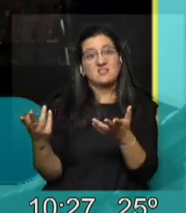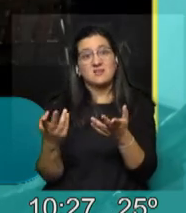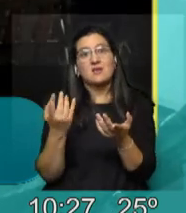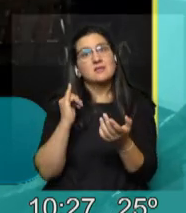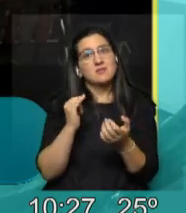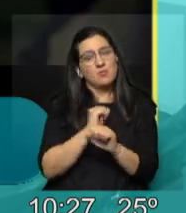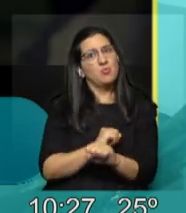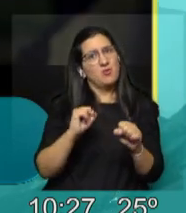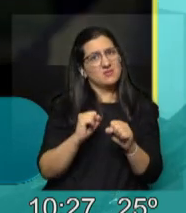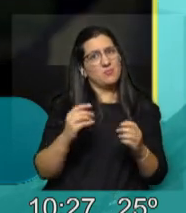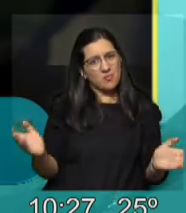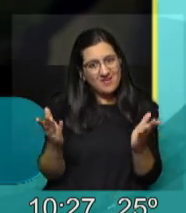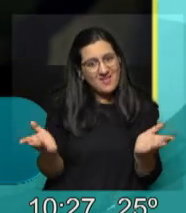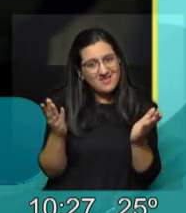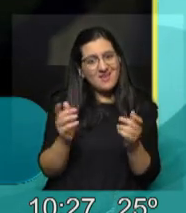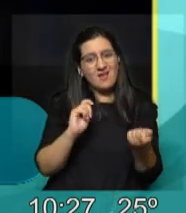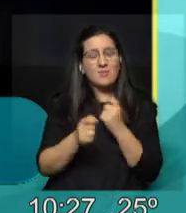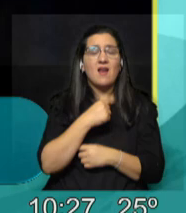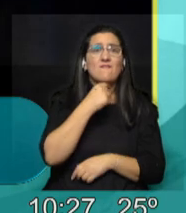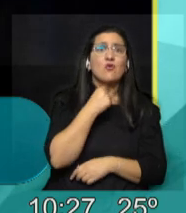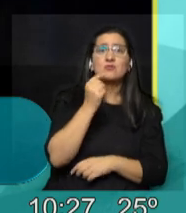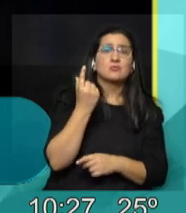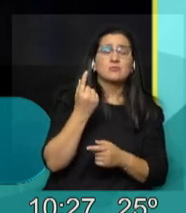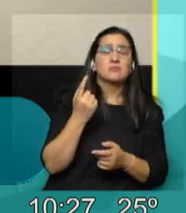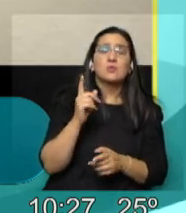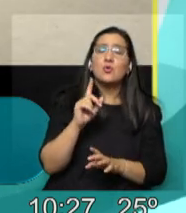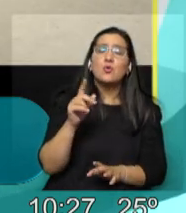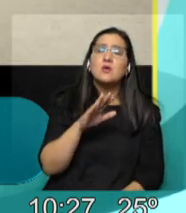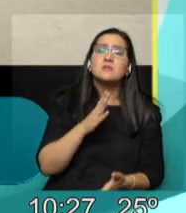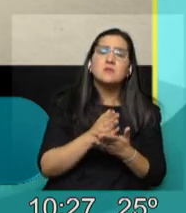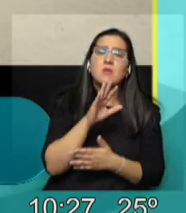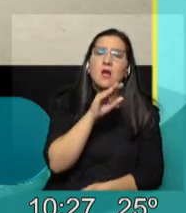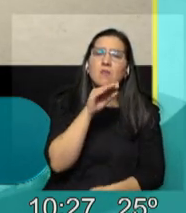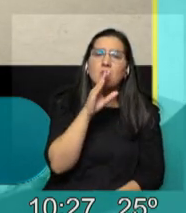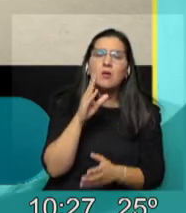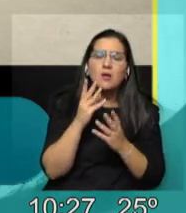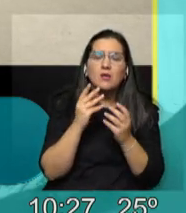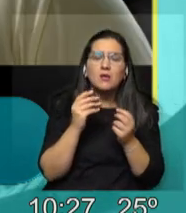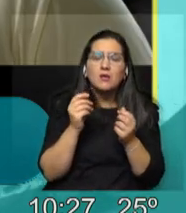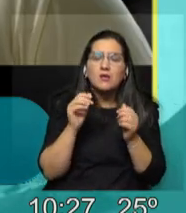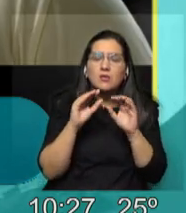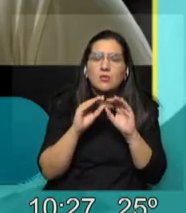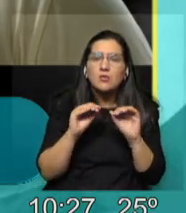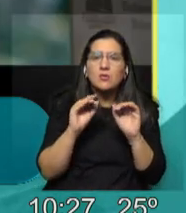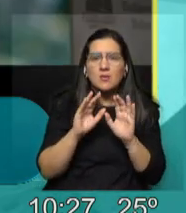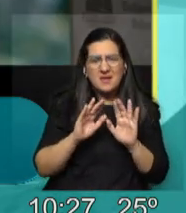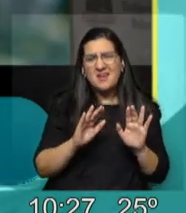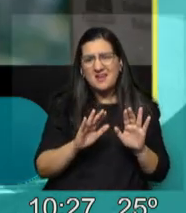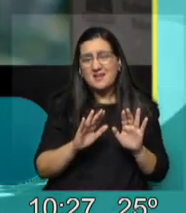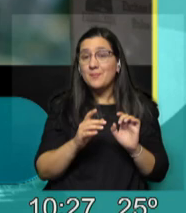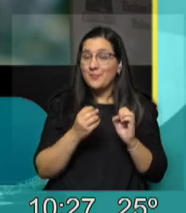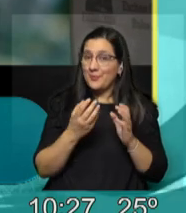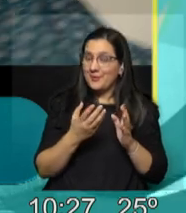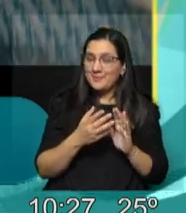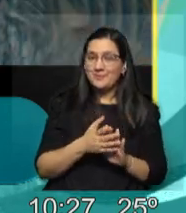un poco de onda en algún momento y poner otra voz, por lo menos. Pero él no está susurrando todo el tiempo y todo el mundo está en peligro. Basta, Kiefer. Pero acá está...